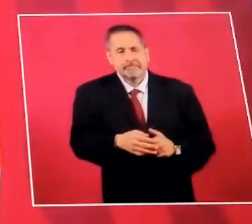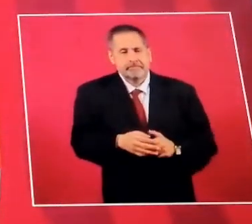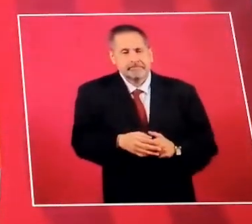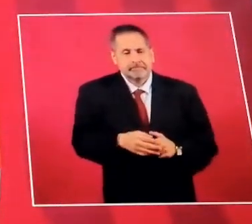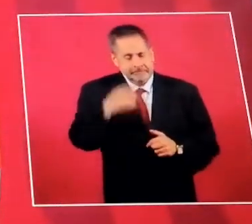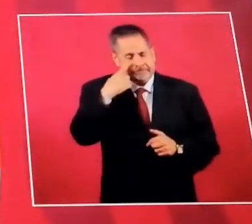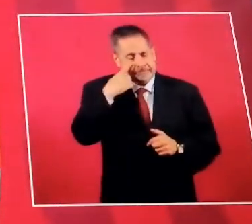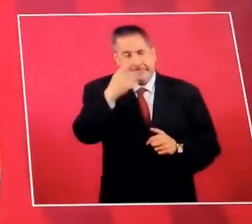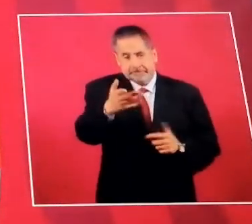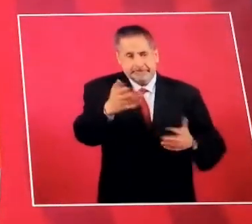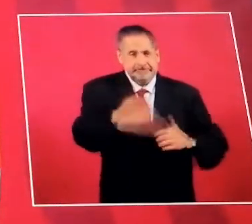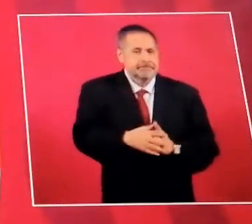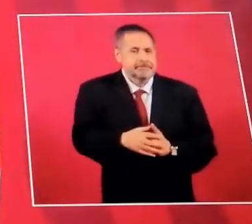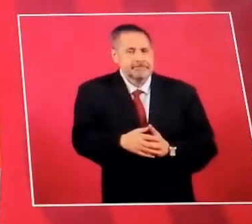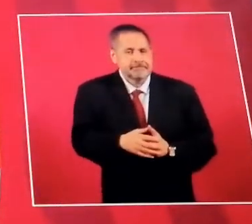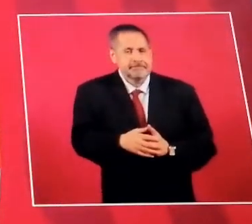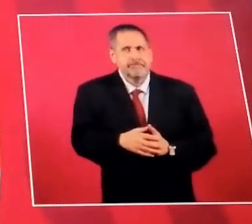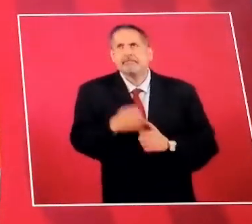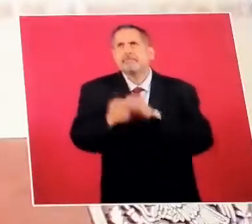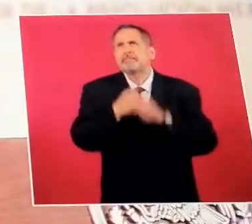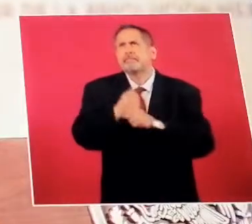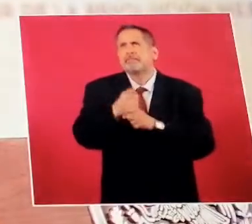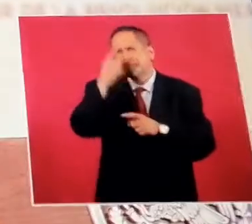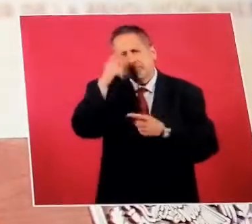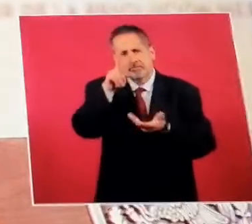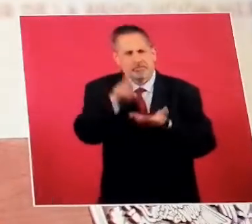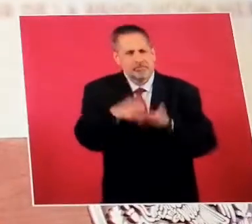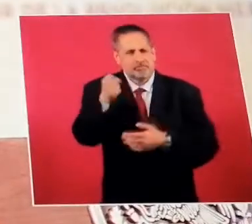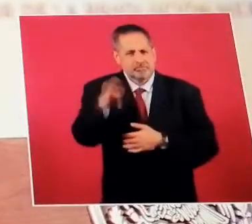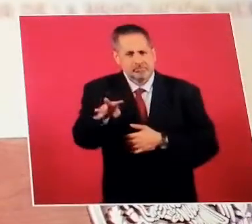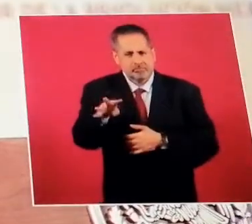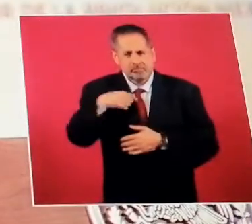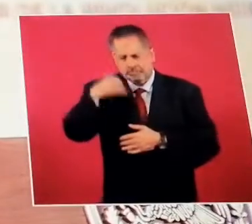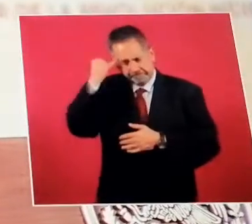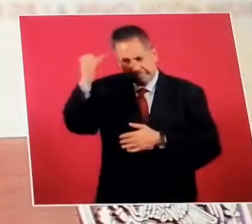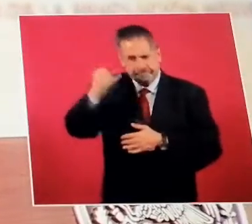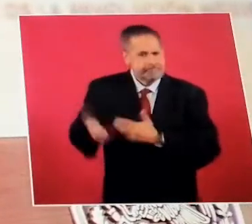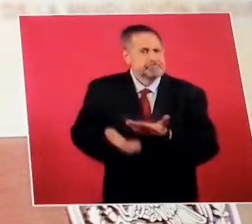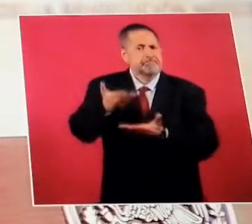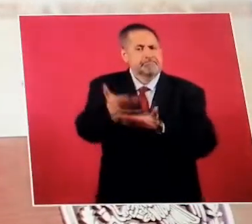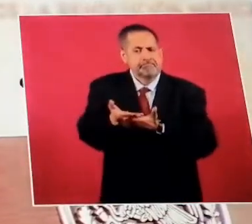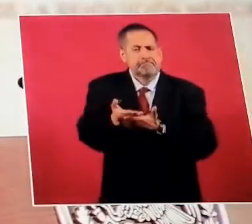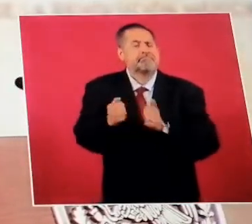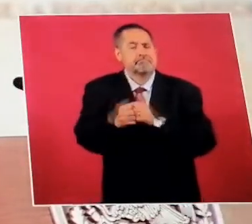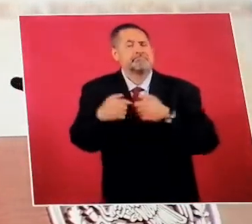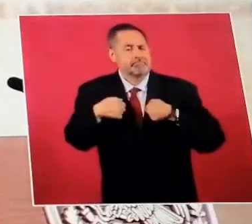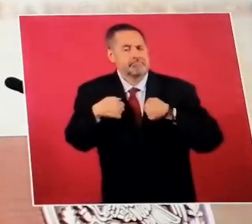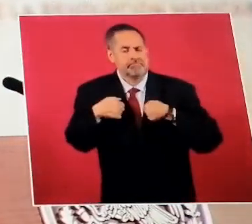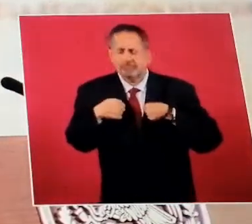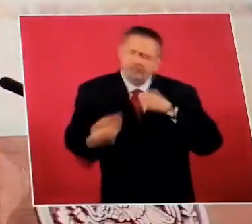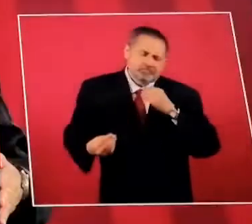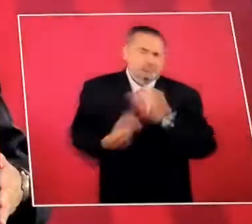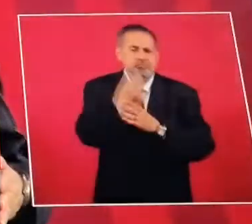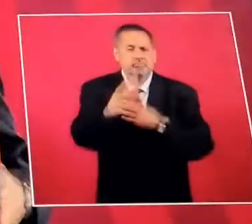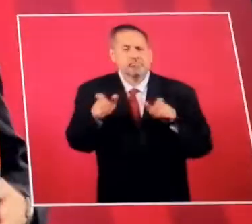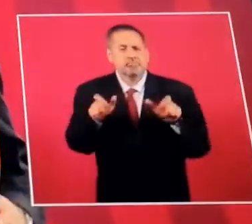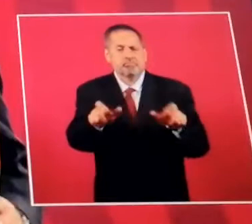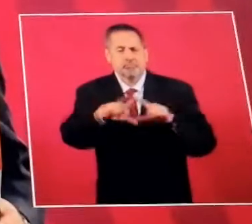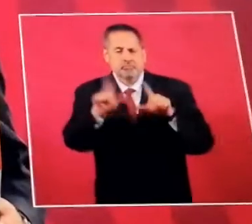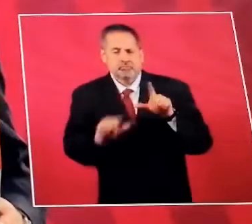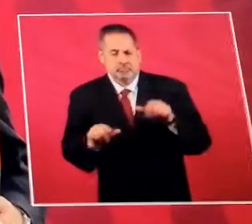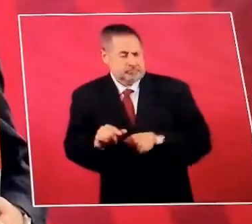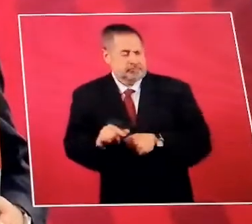llegamos al gobierno y en el 2019 propuse el que se creara la Guardia Nacional.